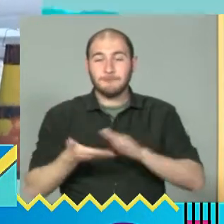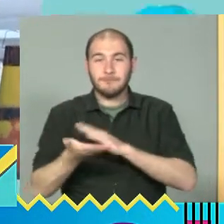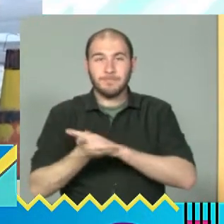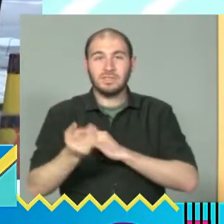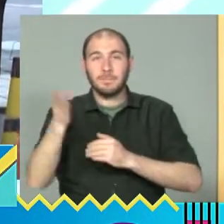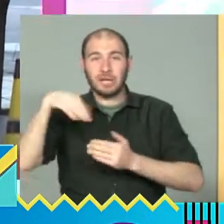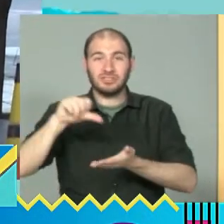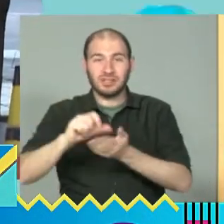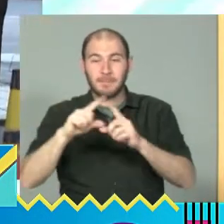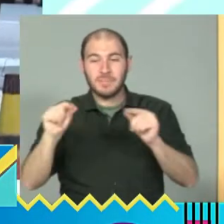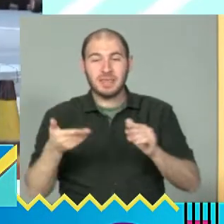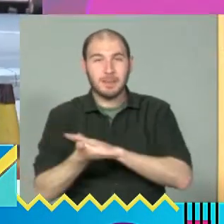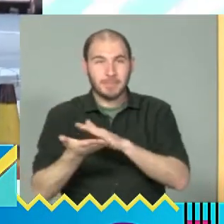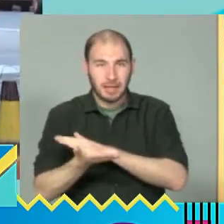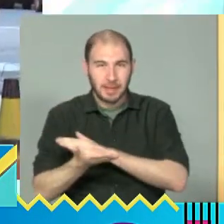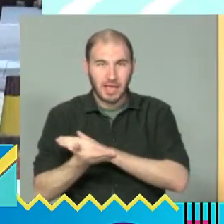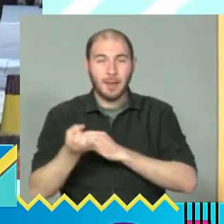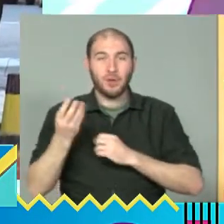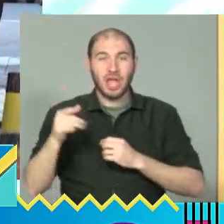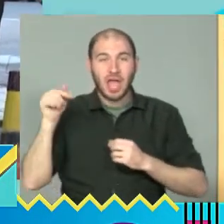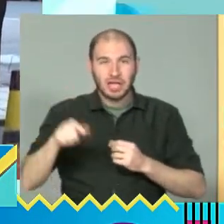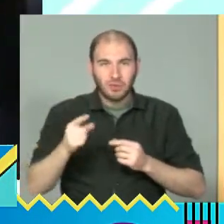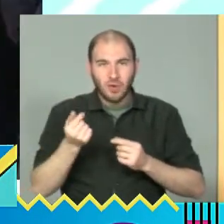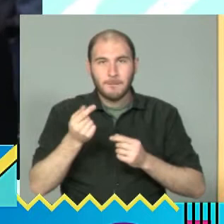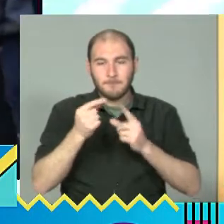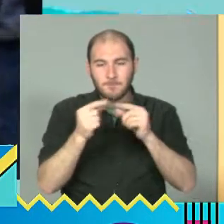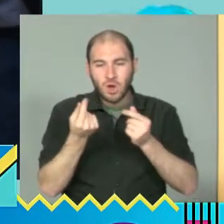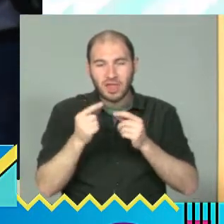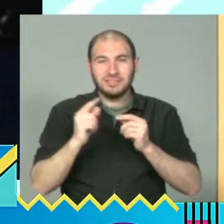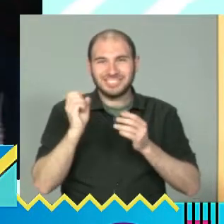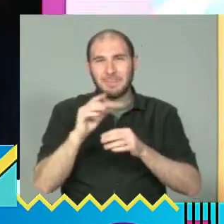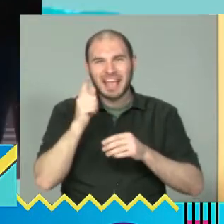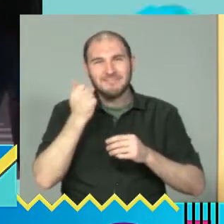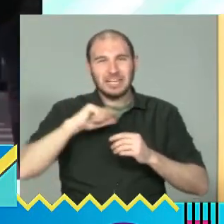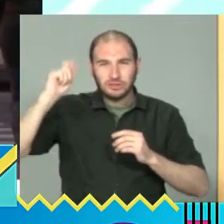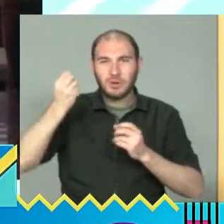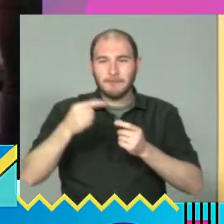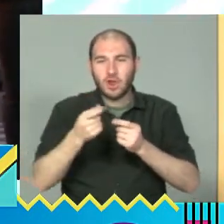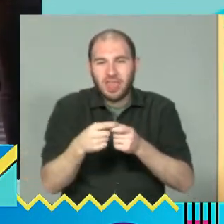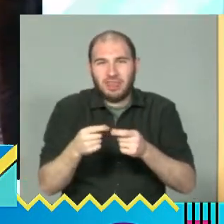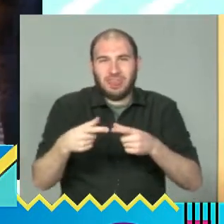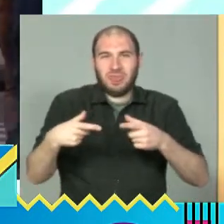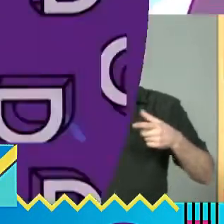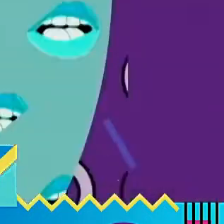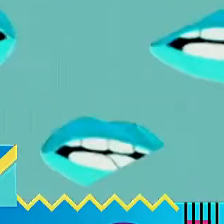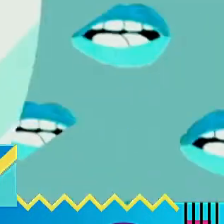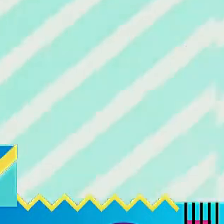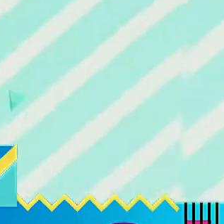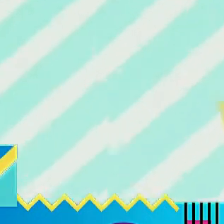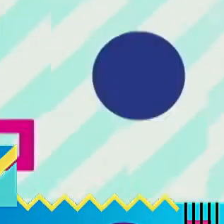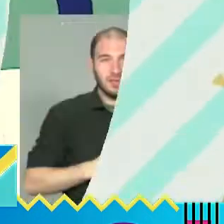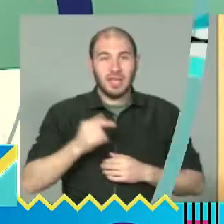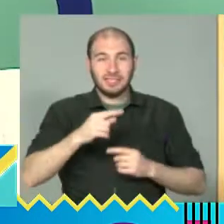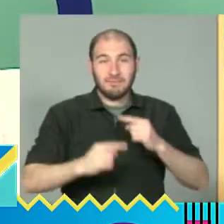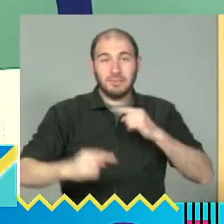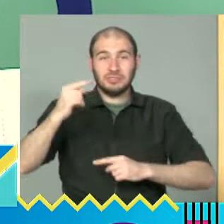Central, porque eso es lo que infla la moneda, por eso se llama inflación. Y la tasa de